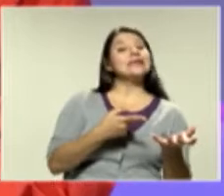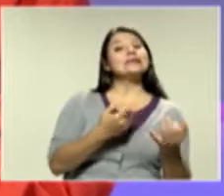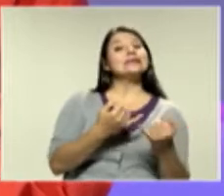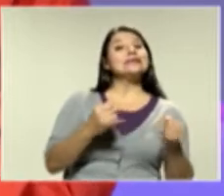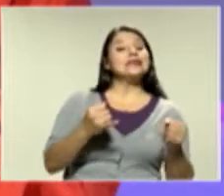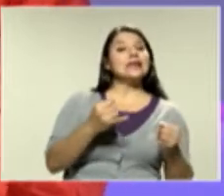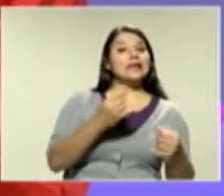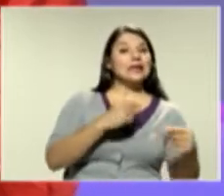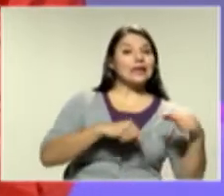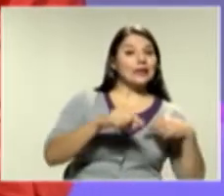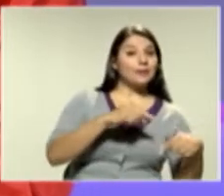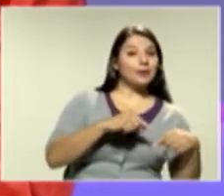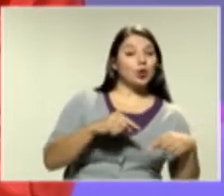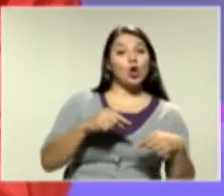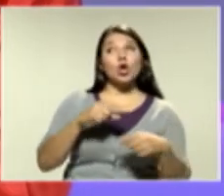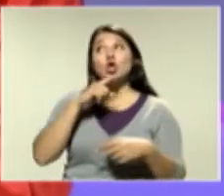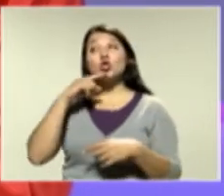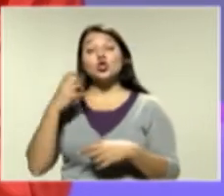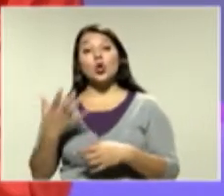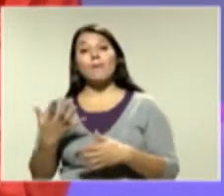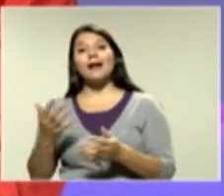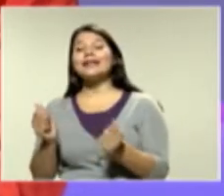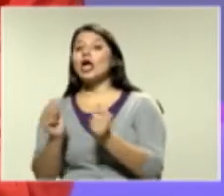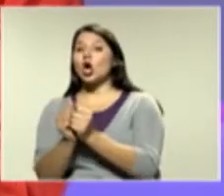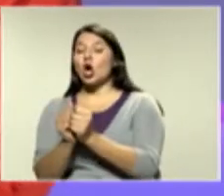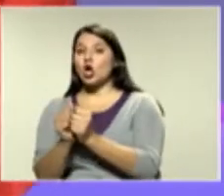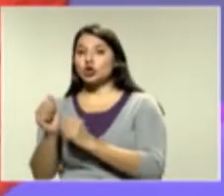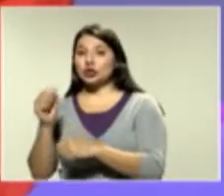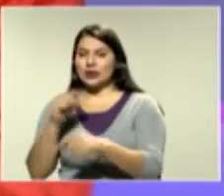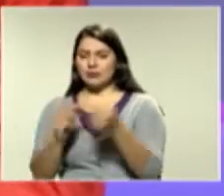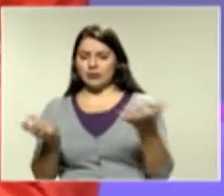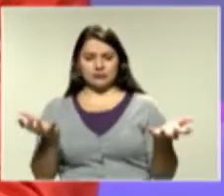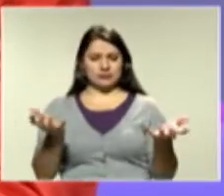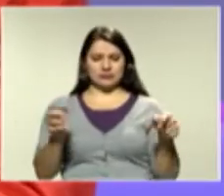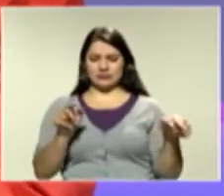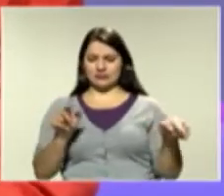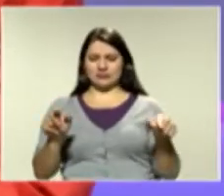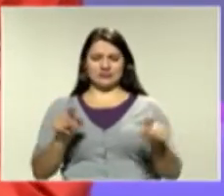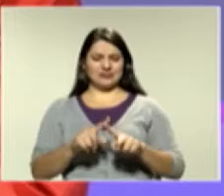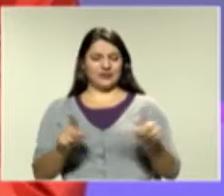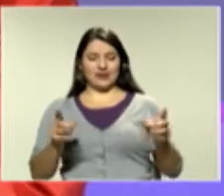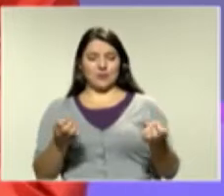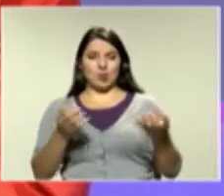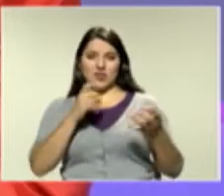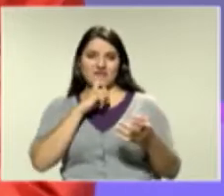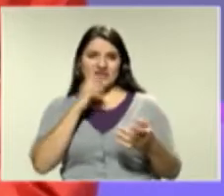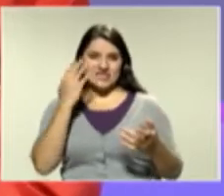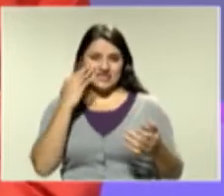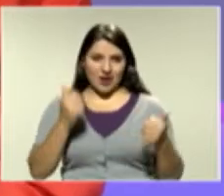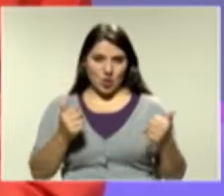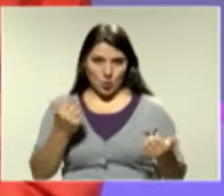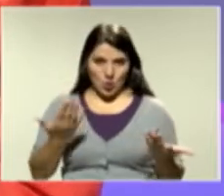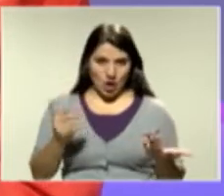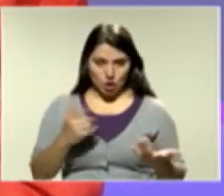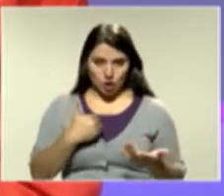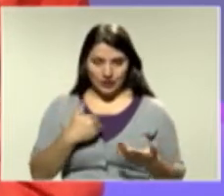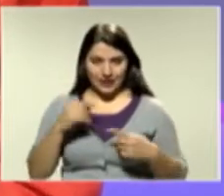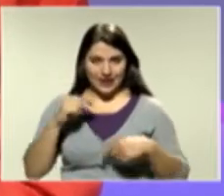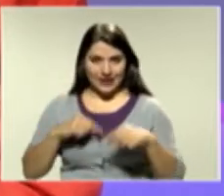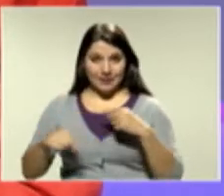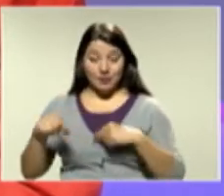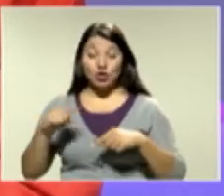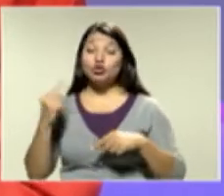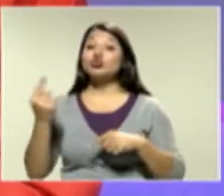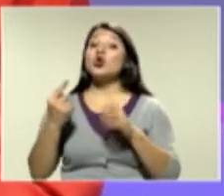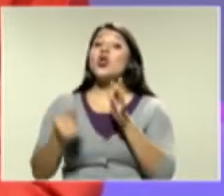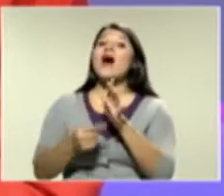orgánico o un tomate producido agroecológicamente de un tomate convencional. Solamente en algunas ocasiones que al